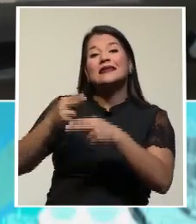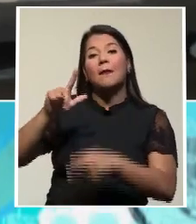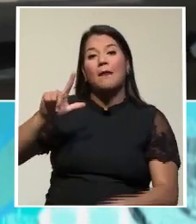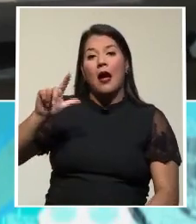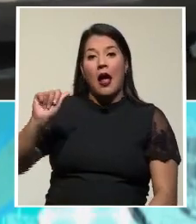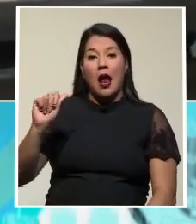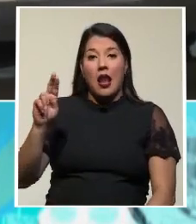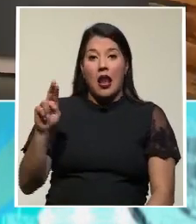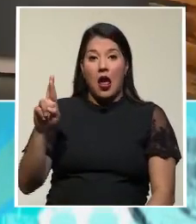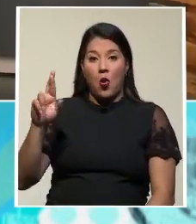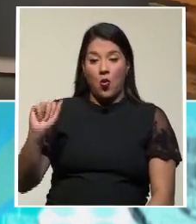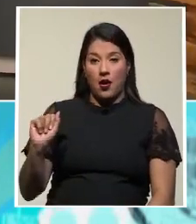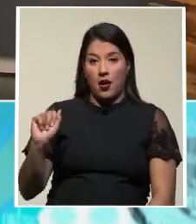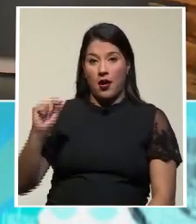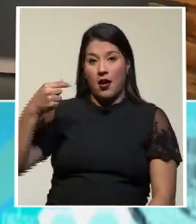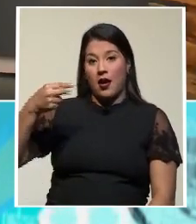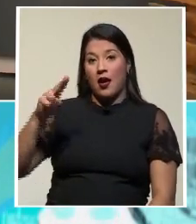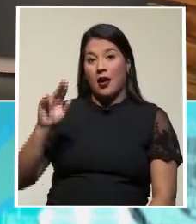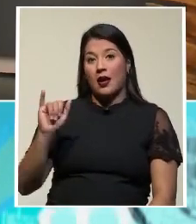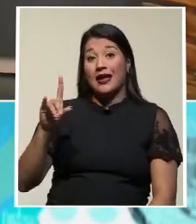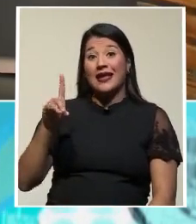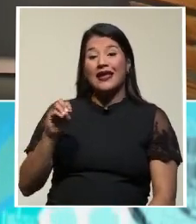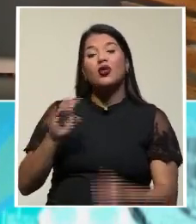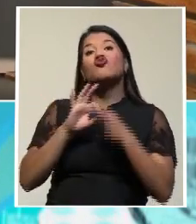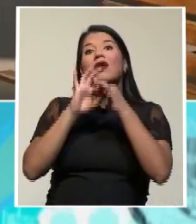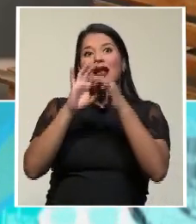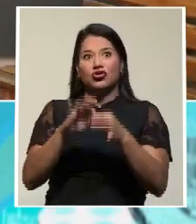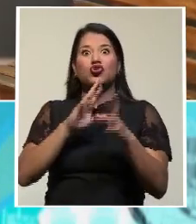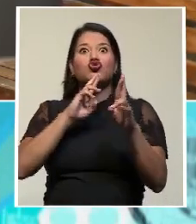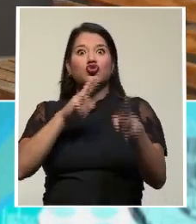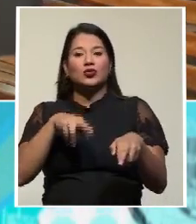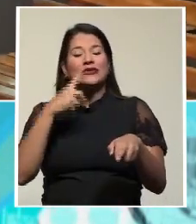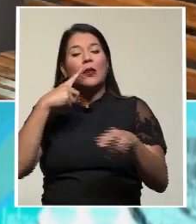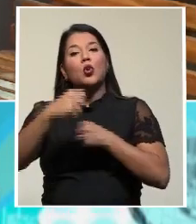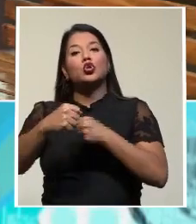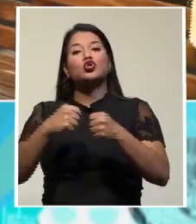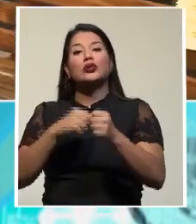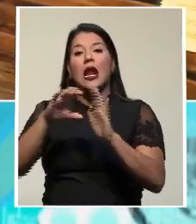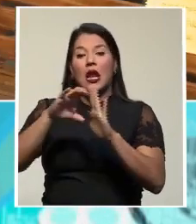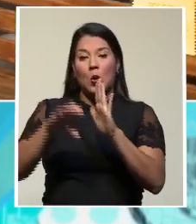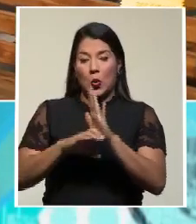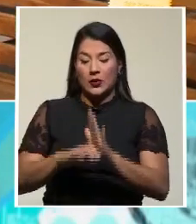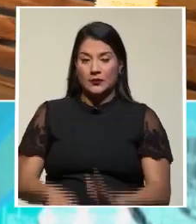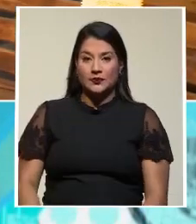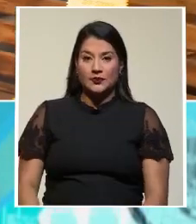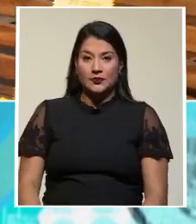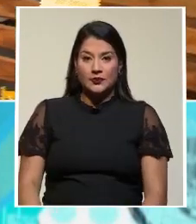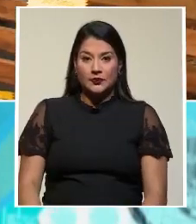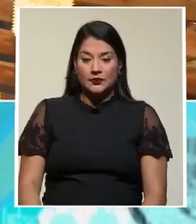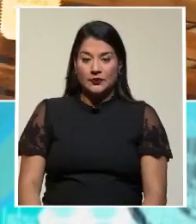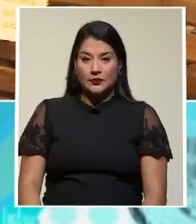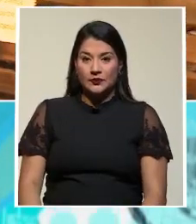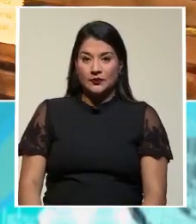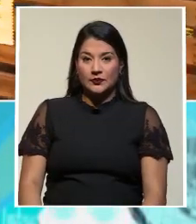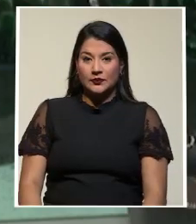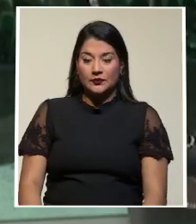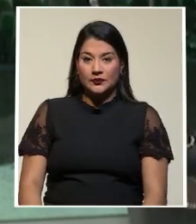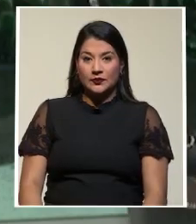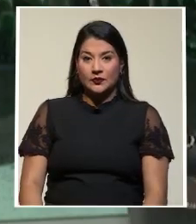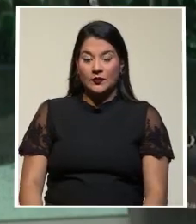con respecto a lo que fue el ingreso de este voto de la Sala Constitucional al primer poder de la República.